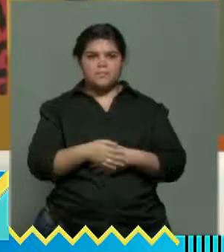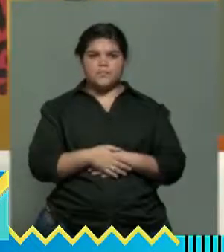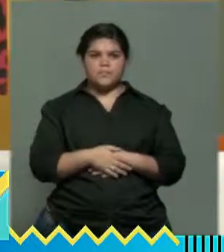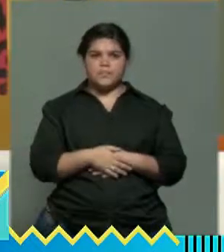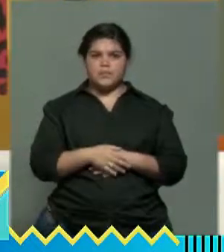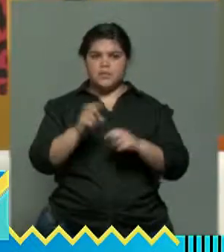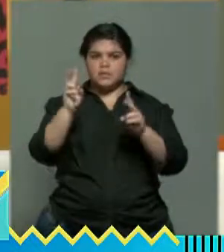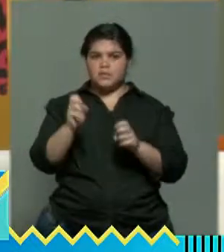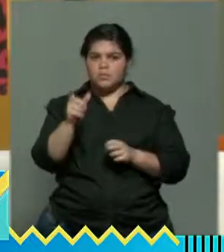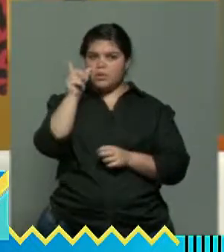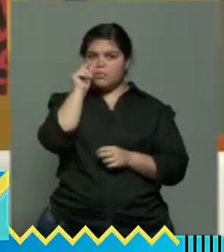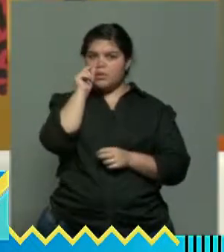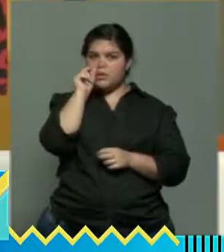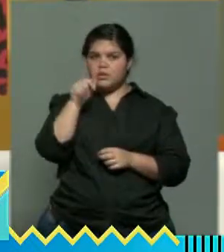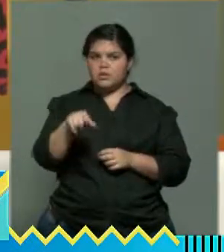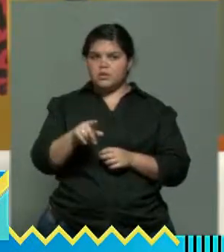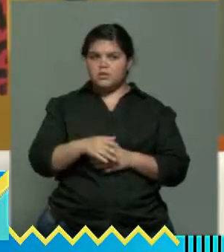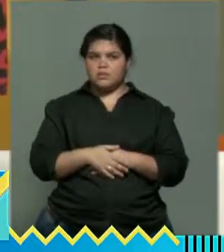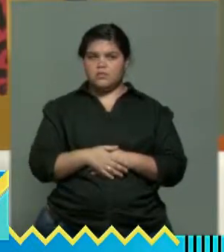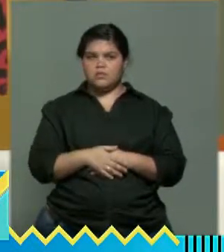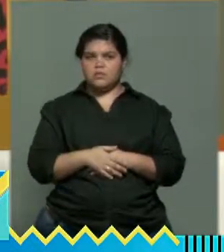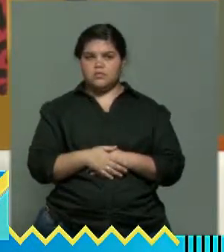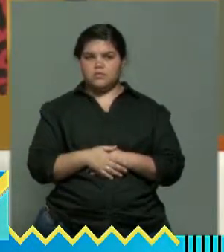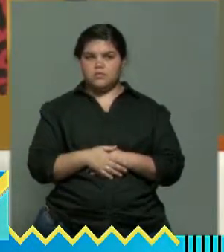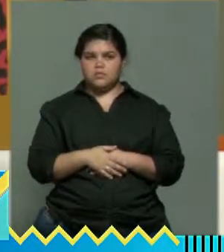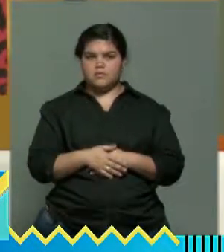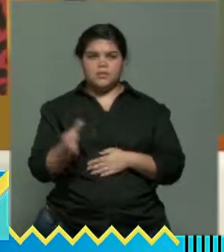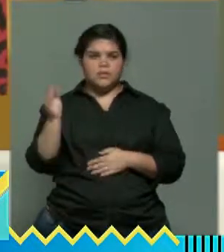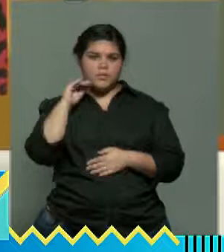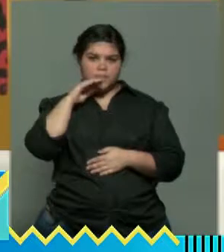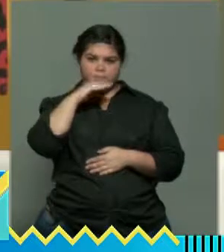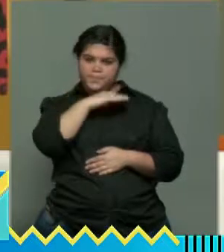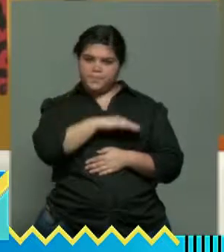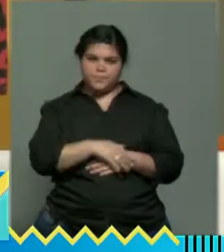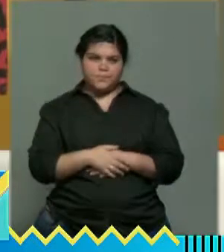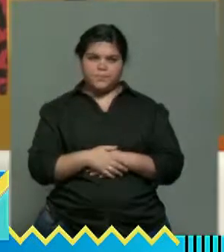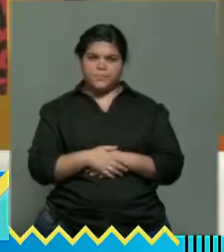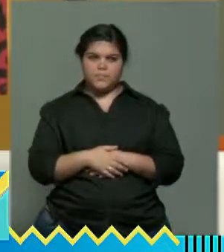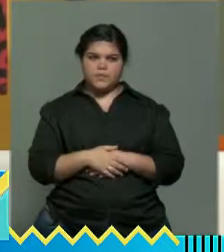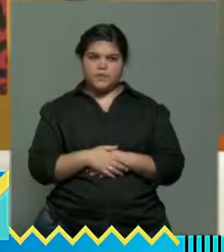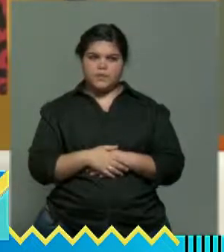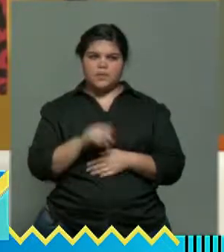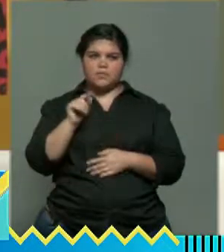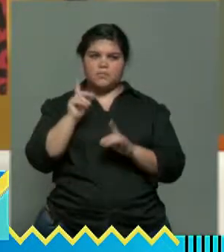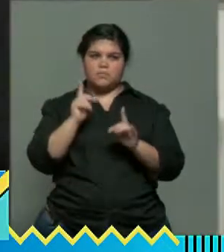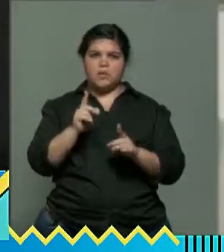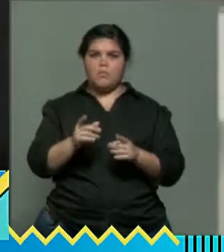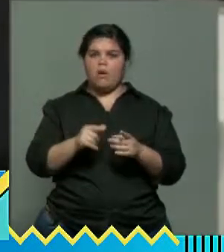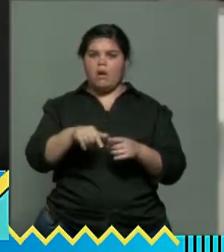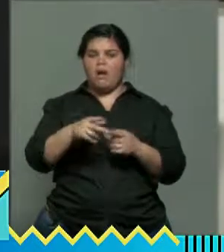política lo sabe, vos cuando el costo es grande, lo que tenés que pagar, empezás a dudar. Yo creo que la reacción social, eso te he hablado de los